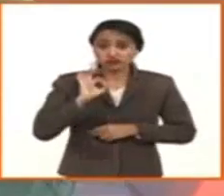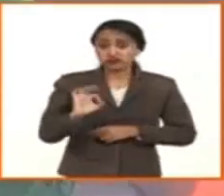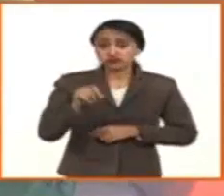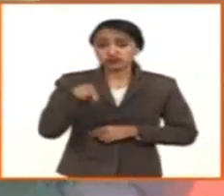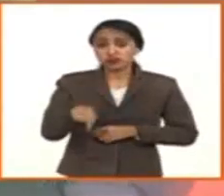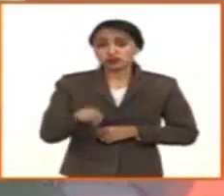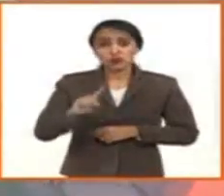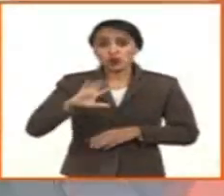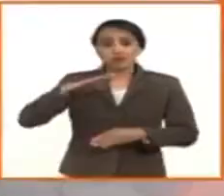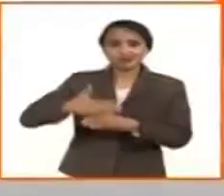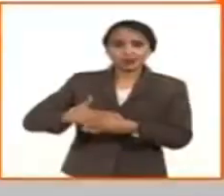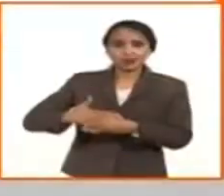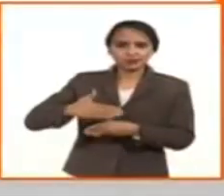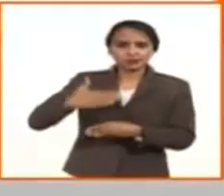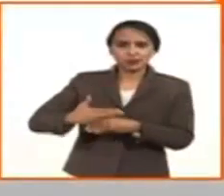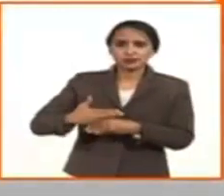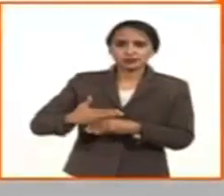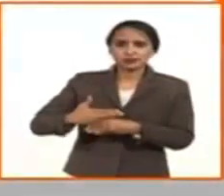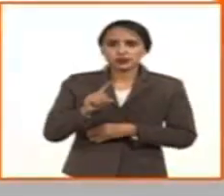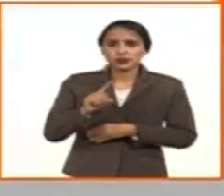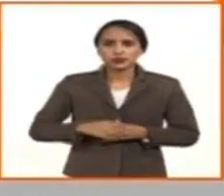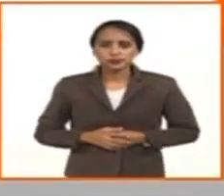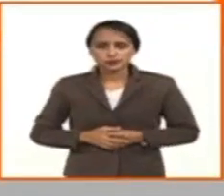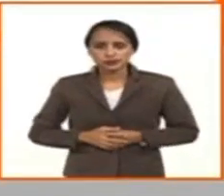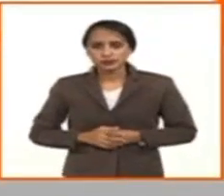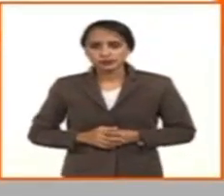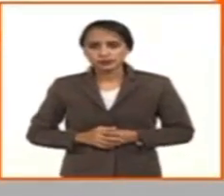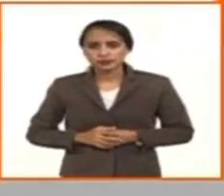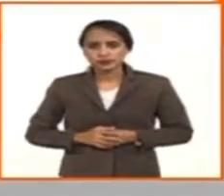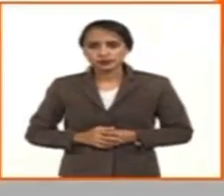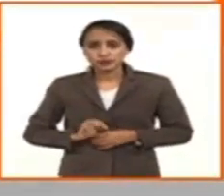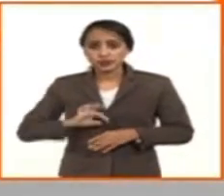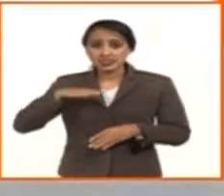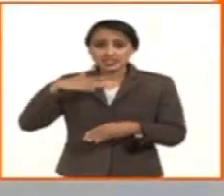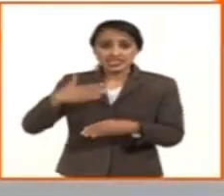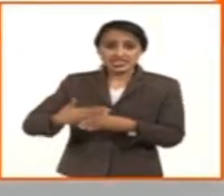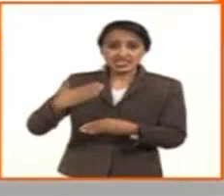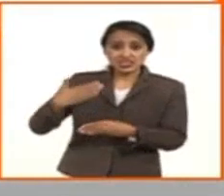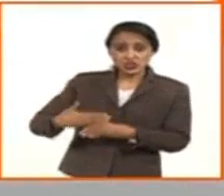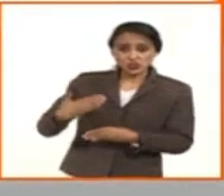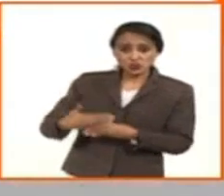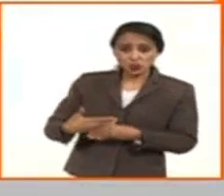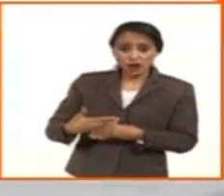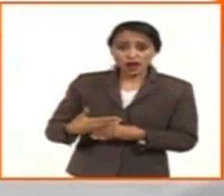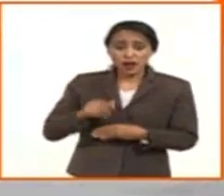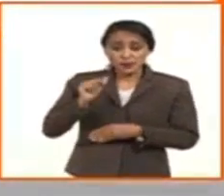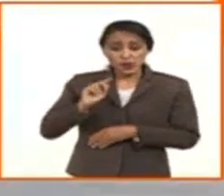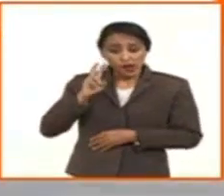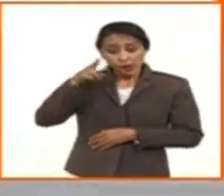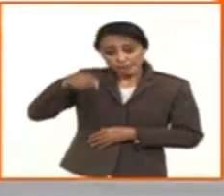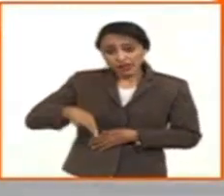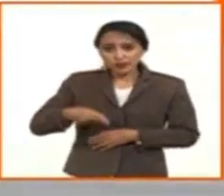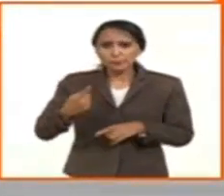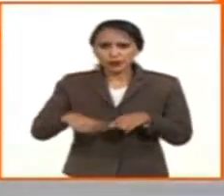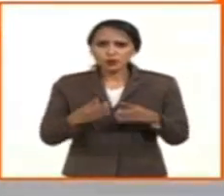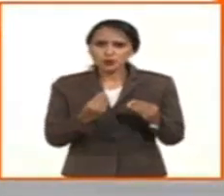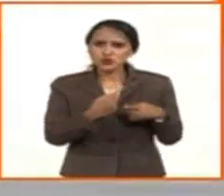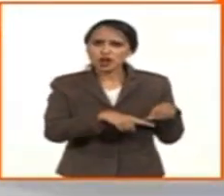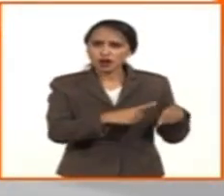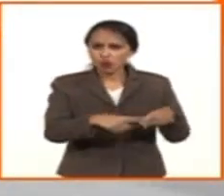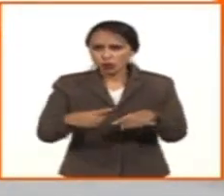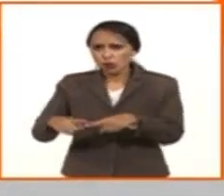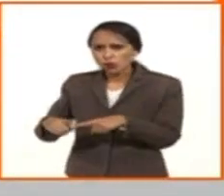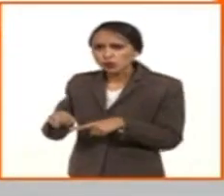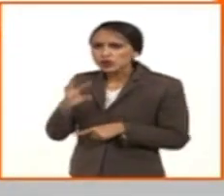o se hace censura en base a lo que a los que mandan le importa pero también muchas cosas bonitas y